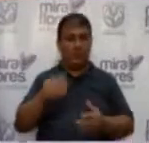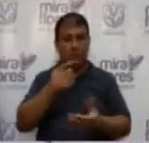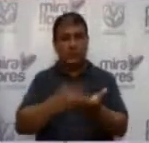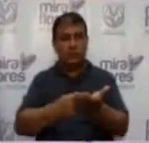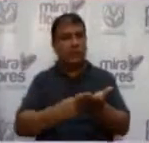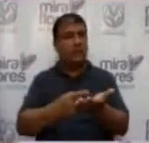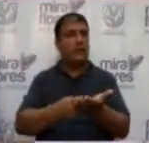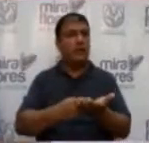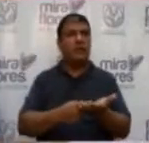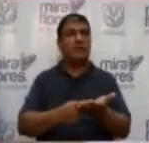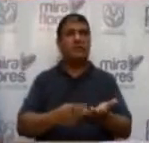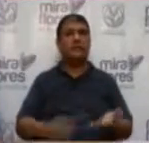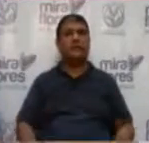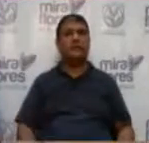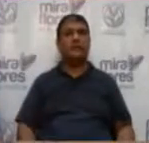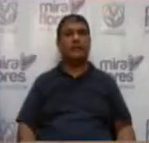debate.